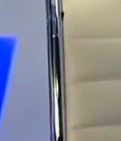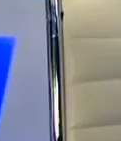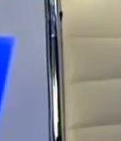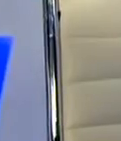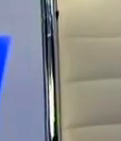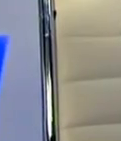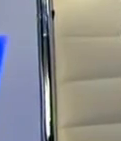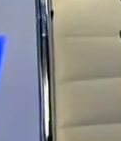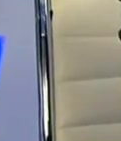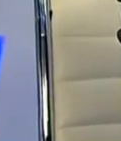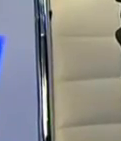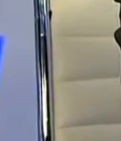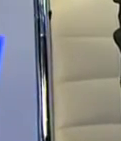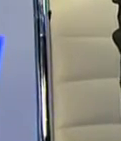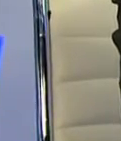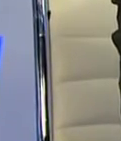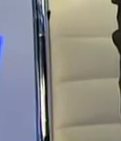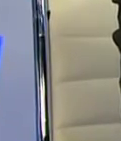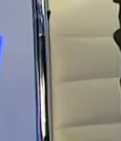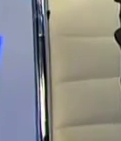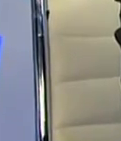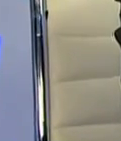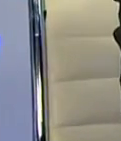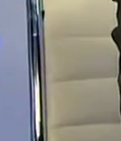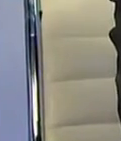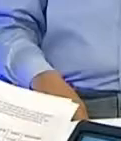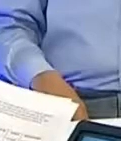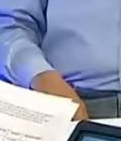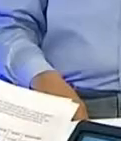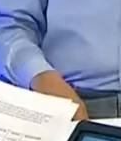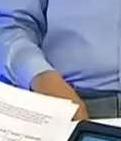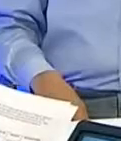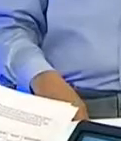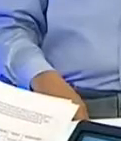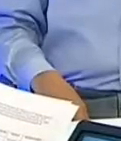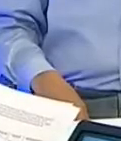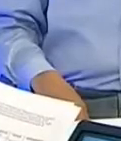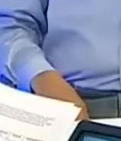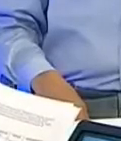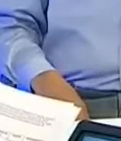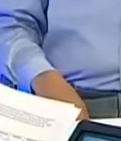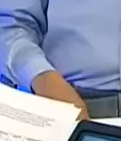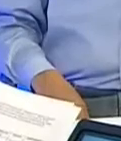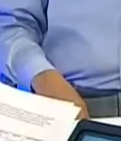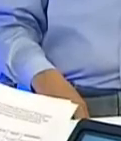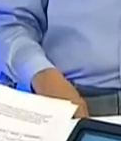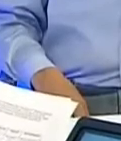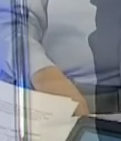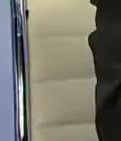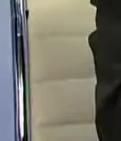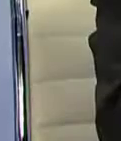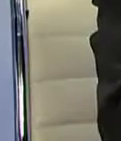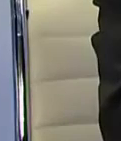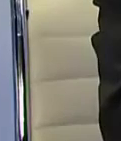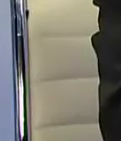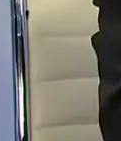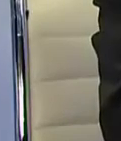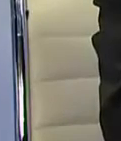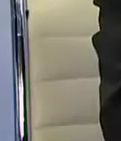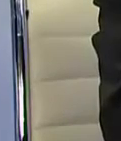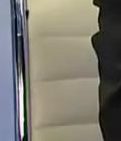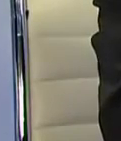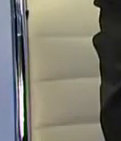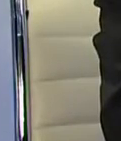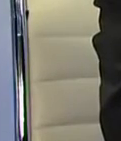será Javier Flores Aguirre, analista internacional, y Santiago García, analista económico, con quien vamos a conversar sobre las expectativas que